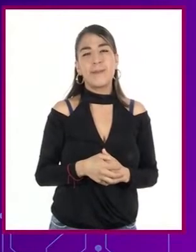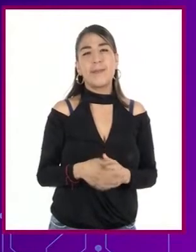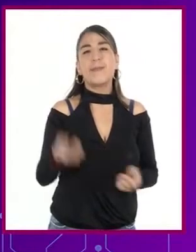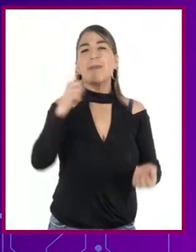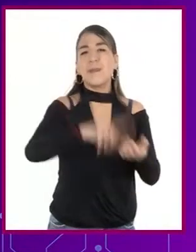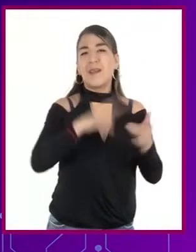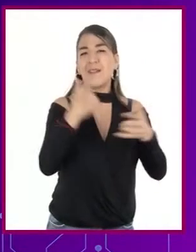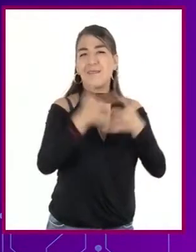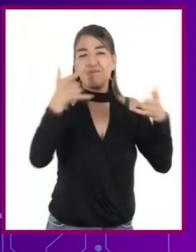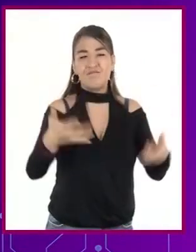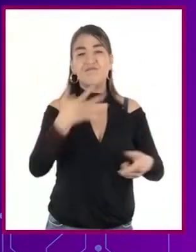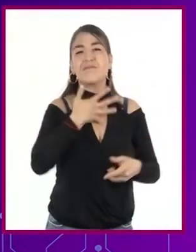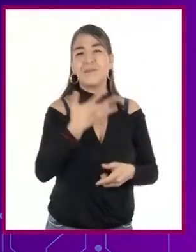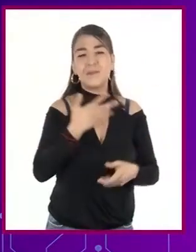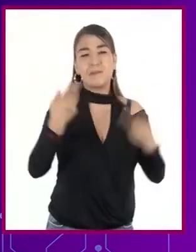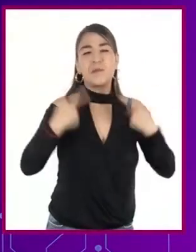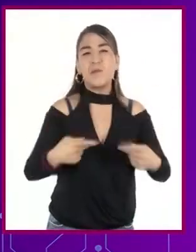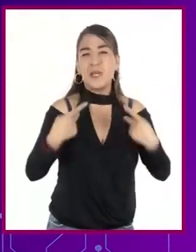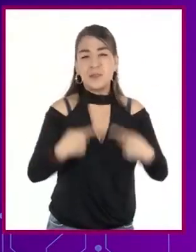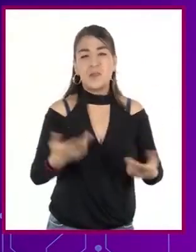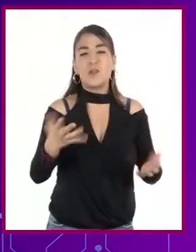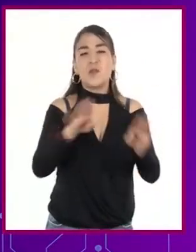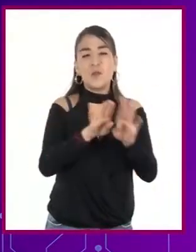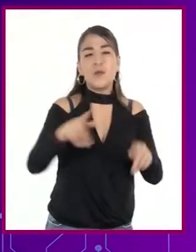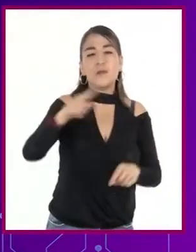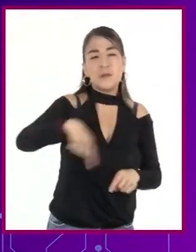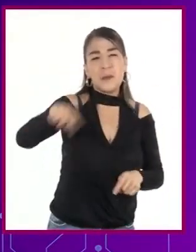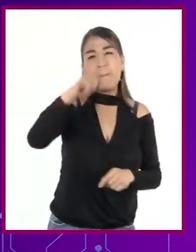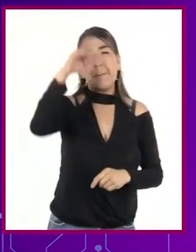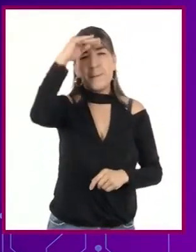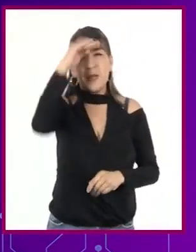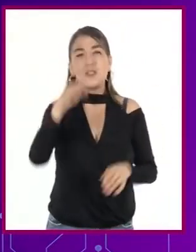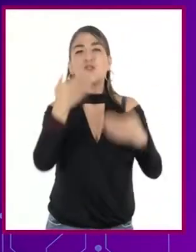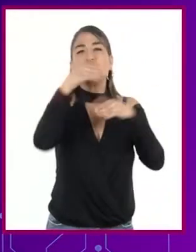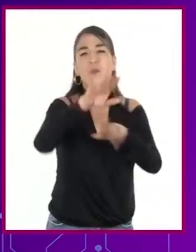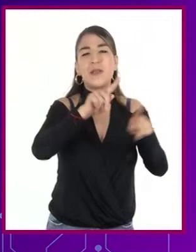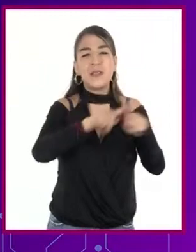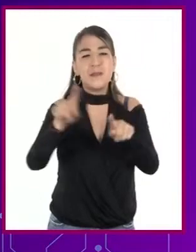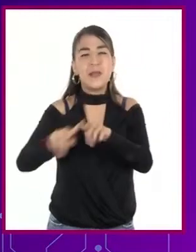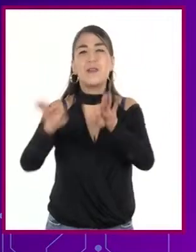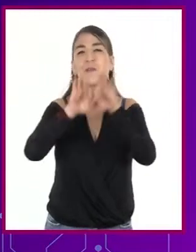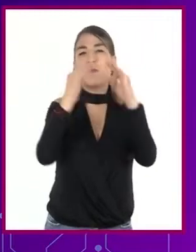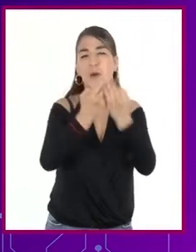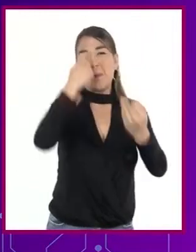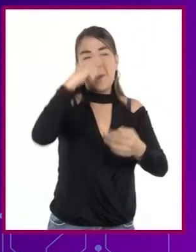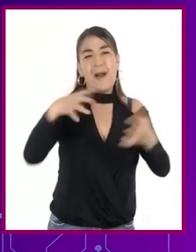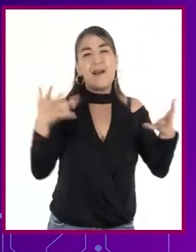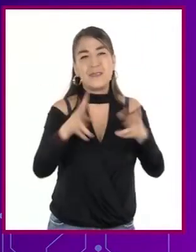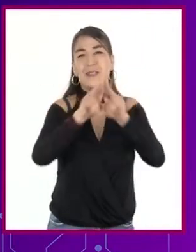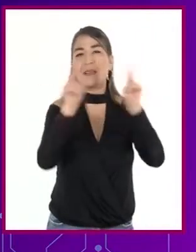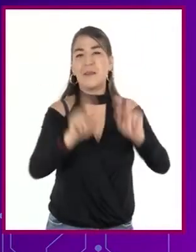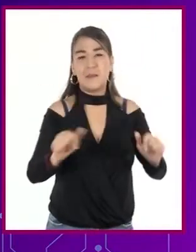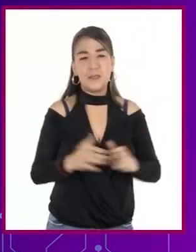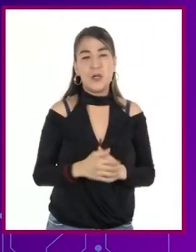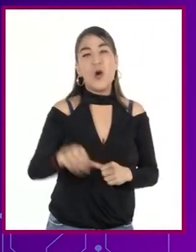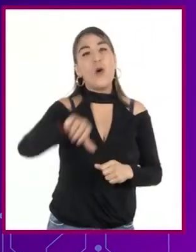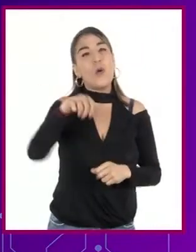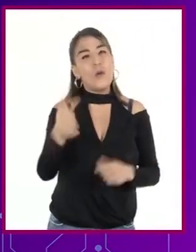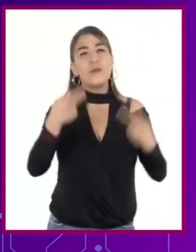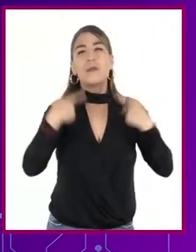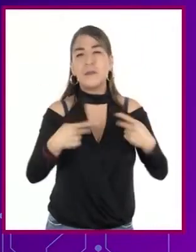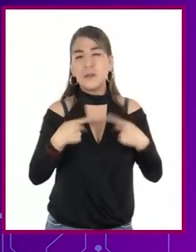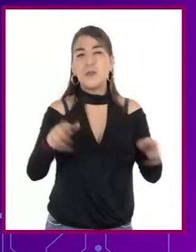historia, encontramos individuos que han reflexionado sobre las diferentes formas de construir la paz. Otros